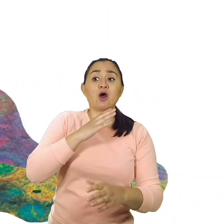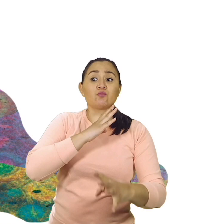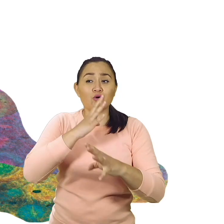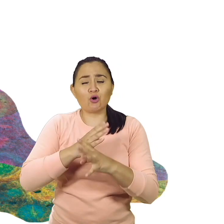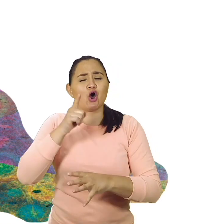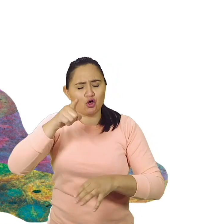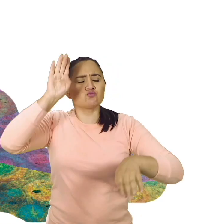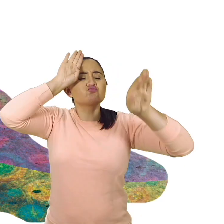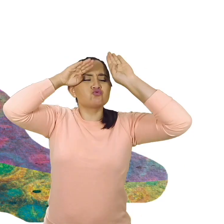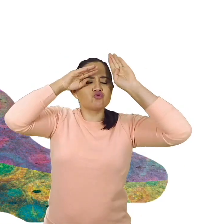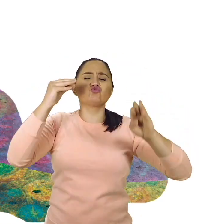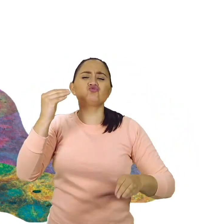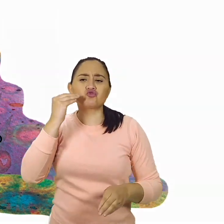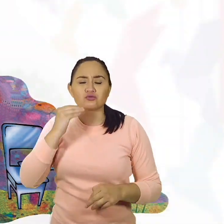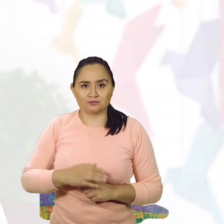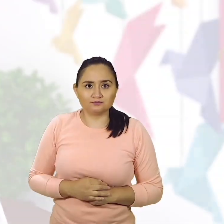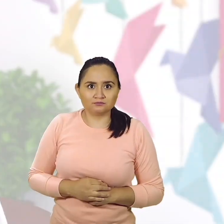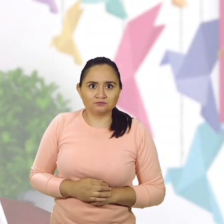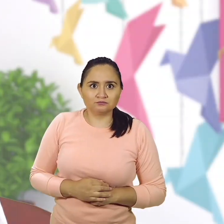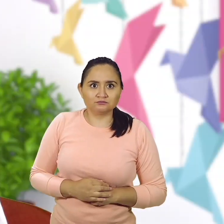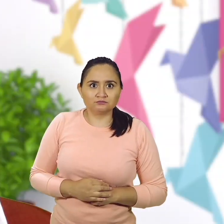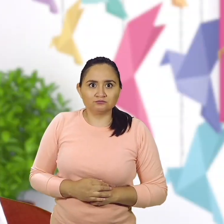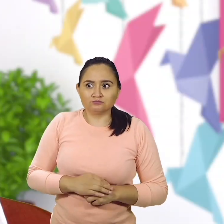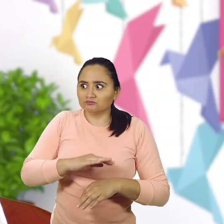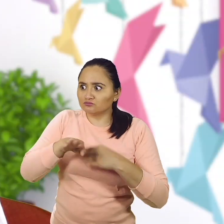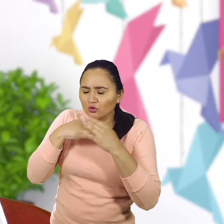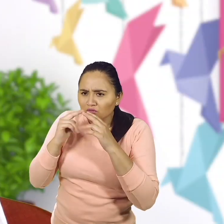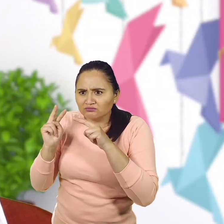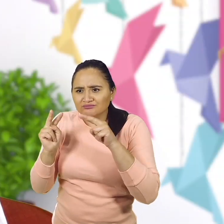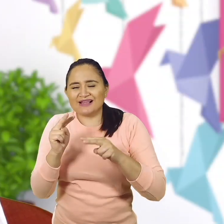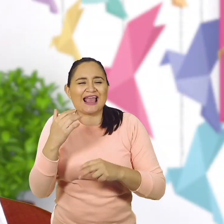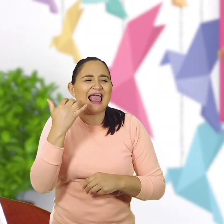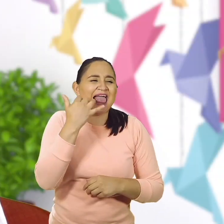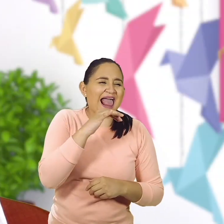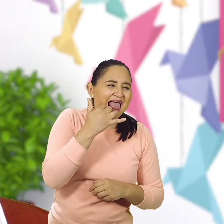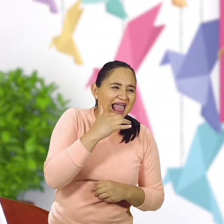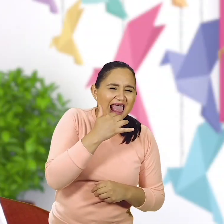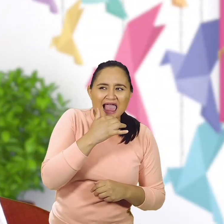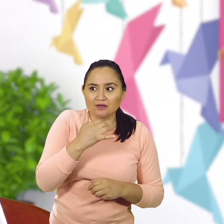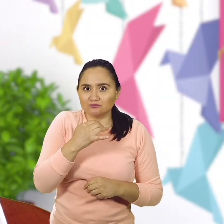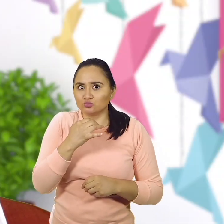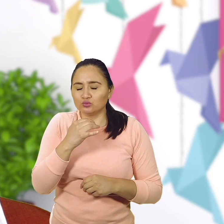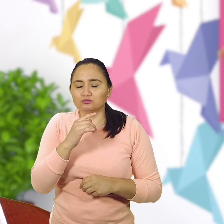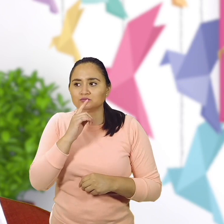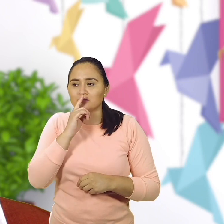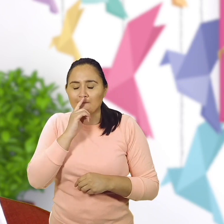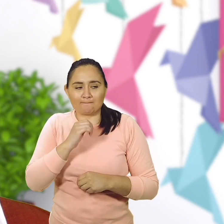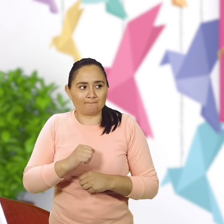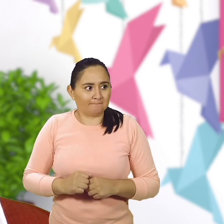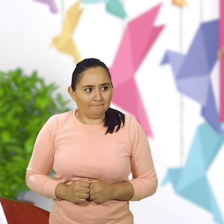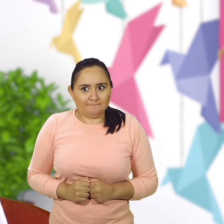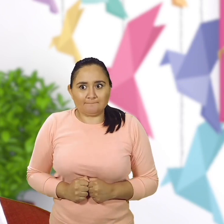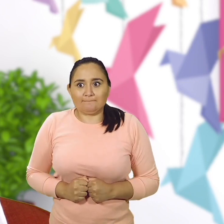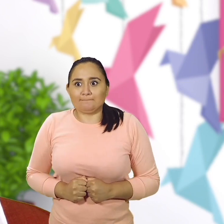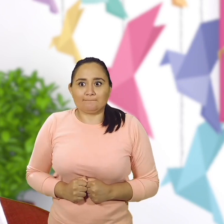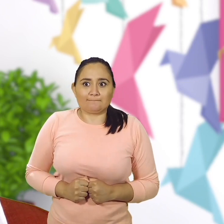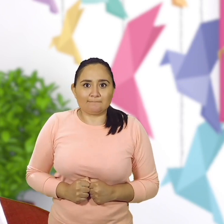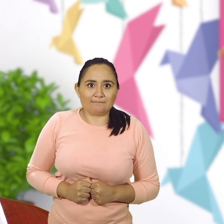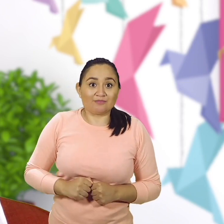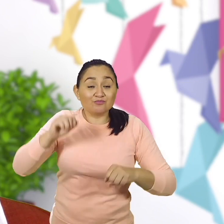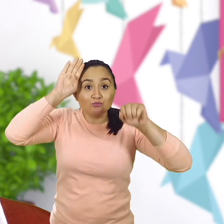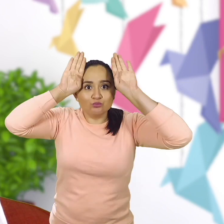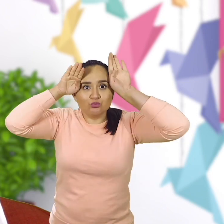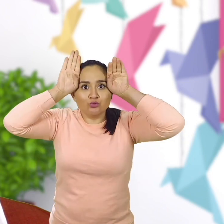hable primero, burro será». Bruno se sorprendió al ver que todos sus compañeros se quedaban callados y, sin